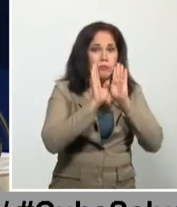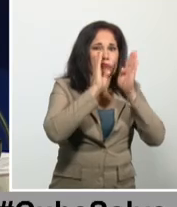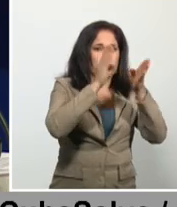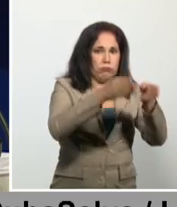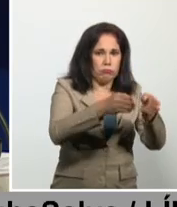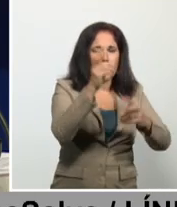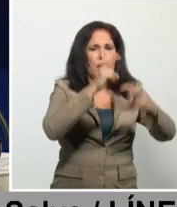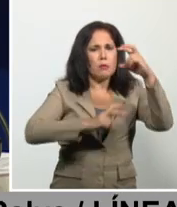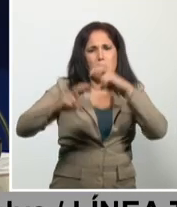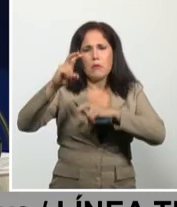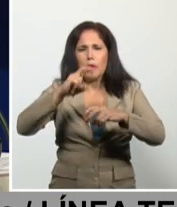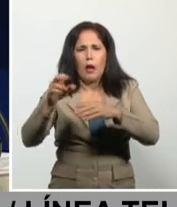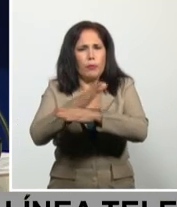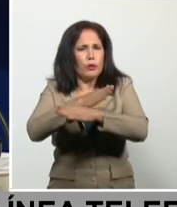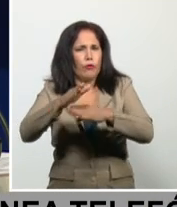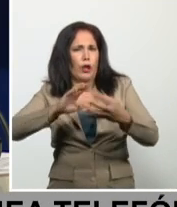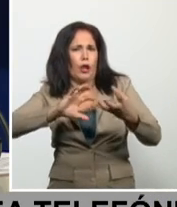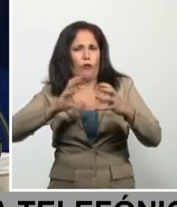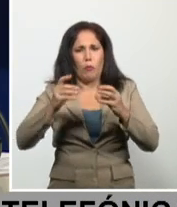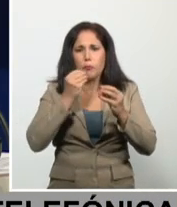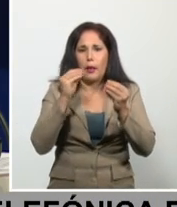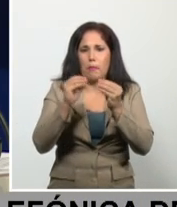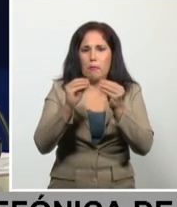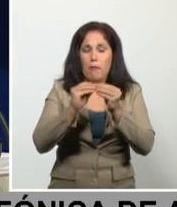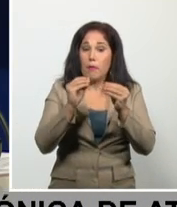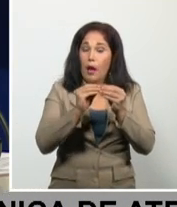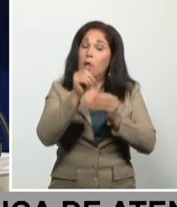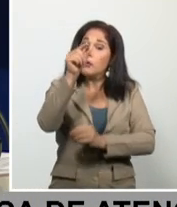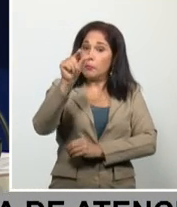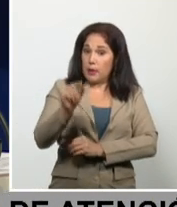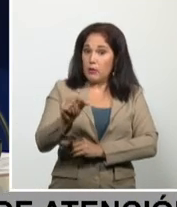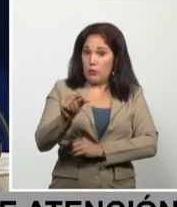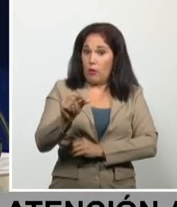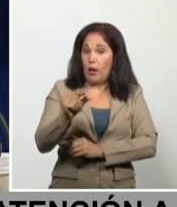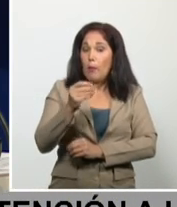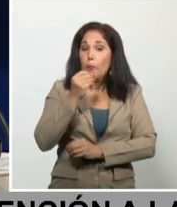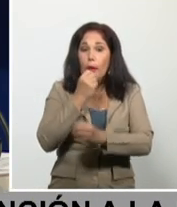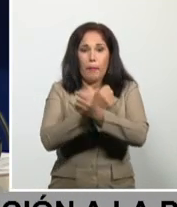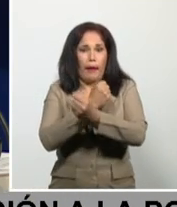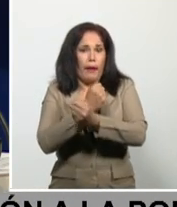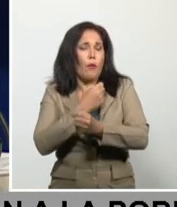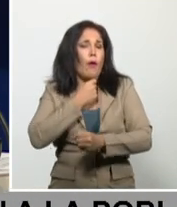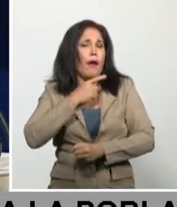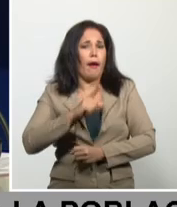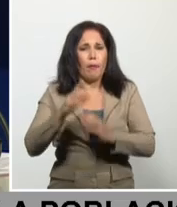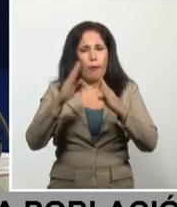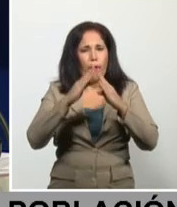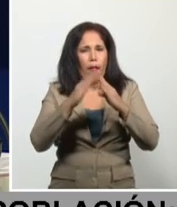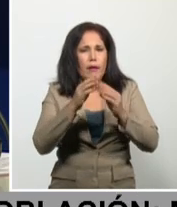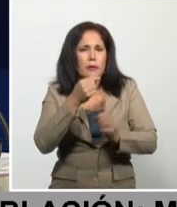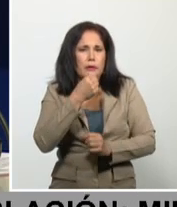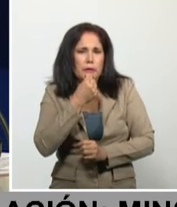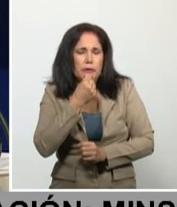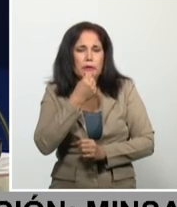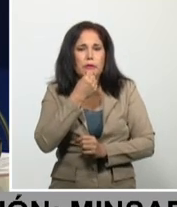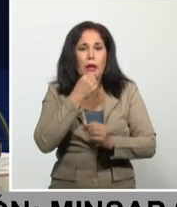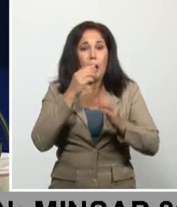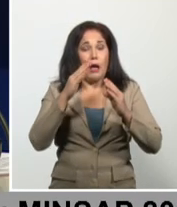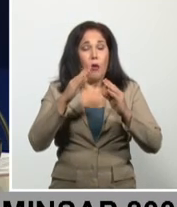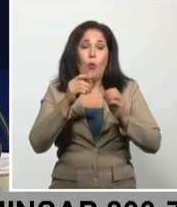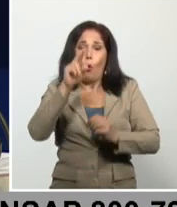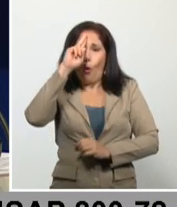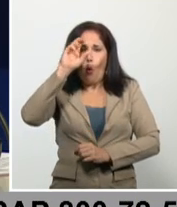Estudiamos personas que están en hogares de ancianos, centros